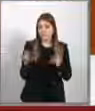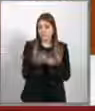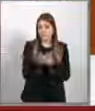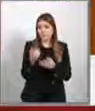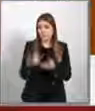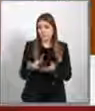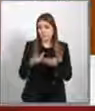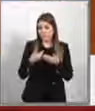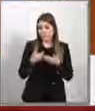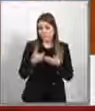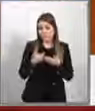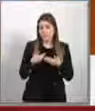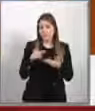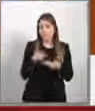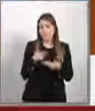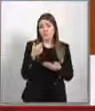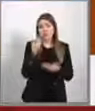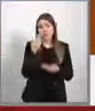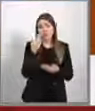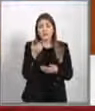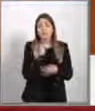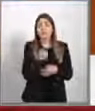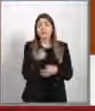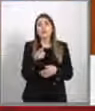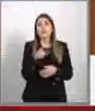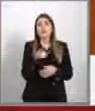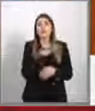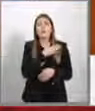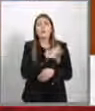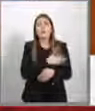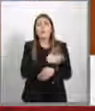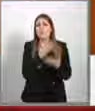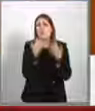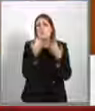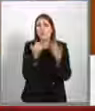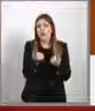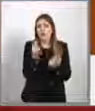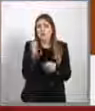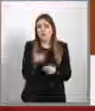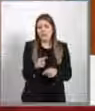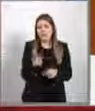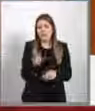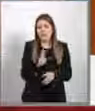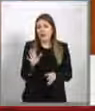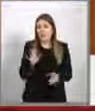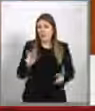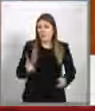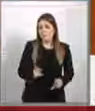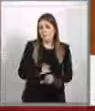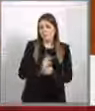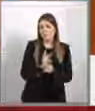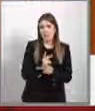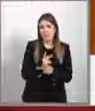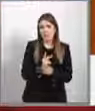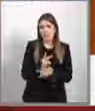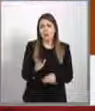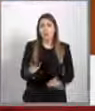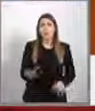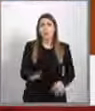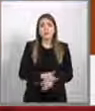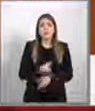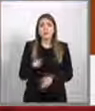modelo de procuración de justicia que está agotado, que está rebasado. Está rebasado porque uno de